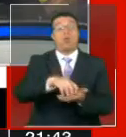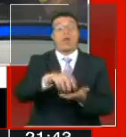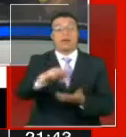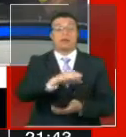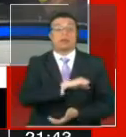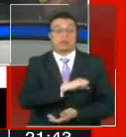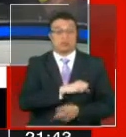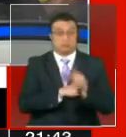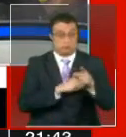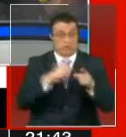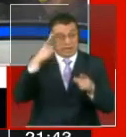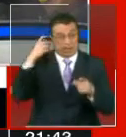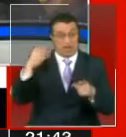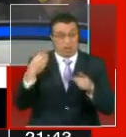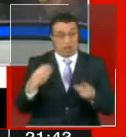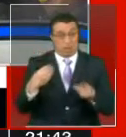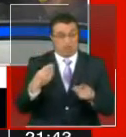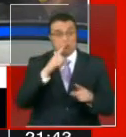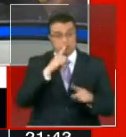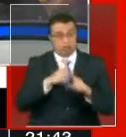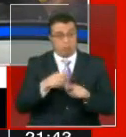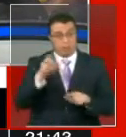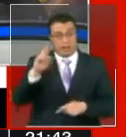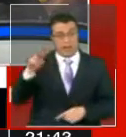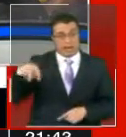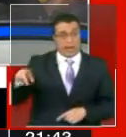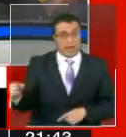a usted que sería un buen nombre para Renovación Nacional?